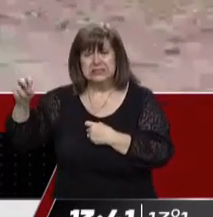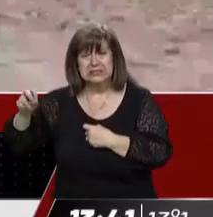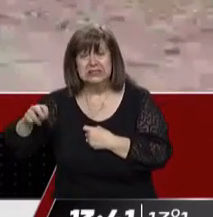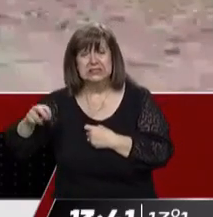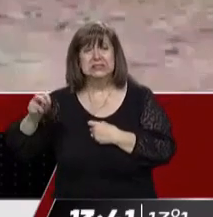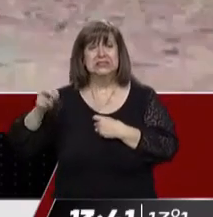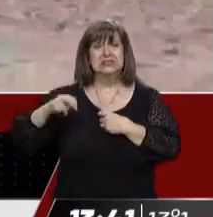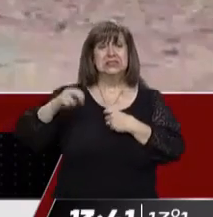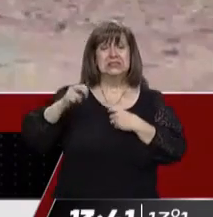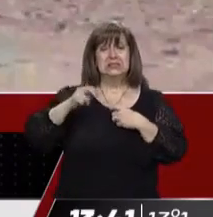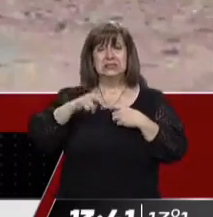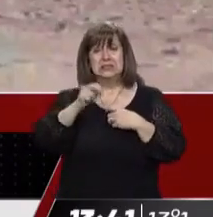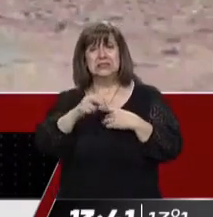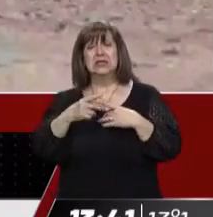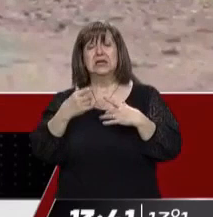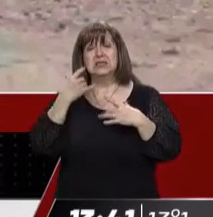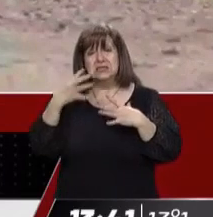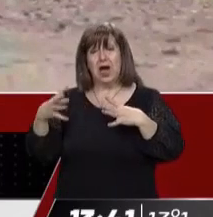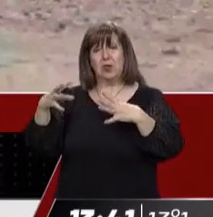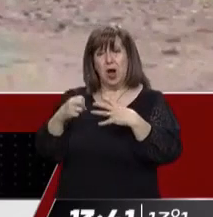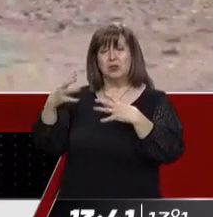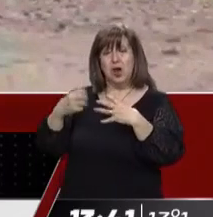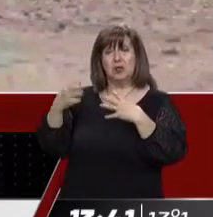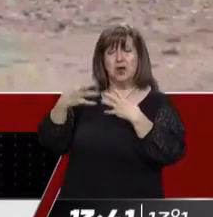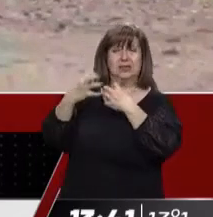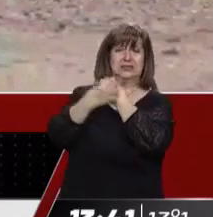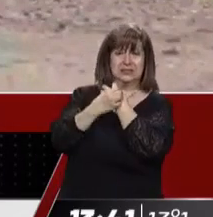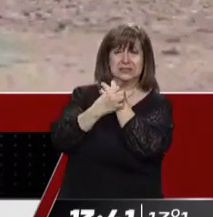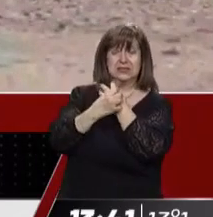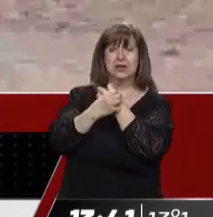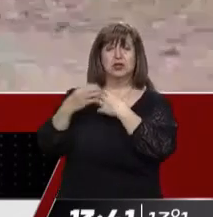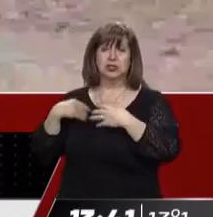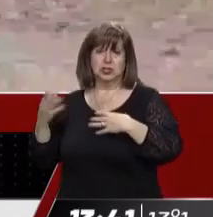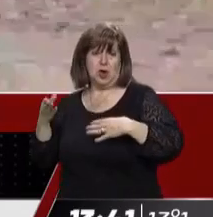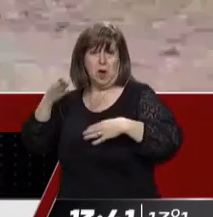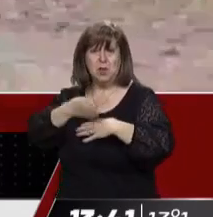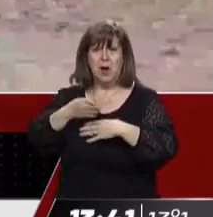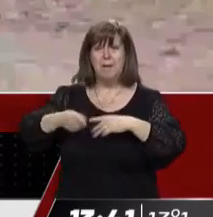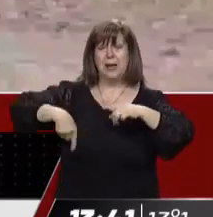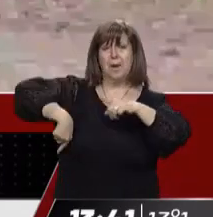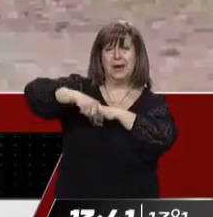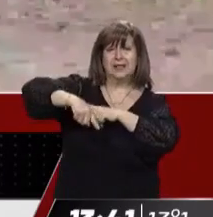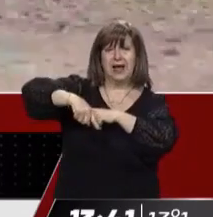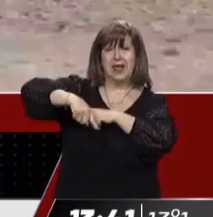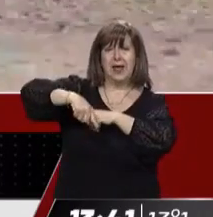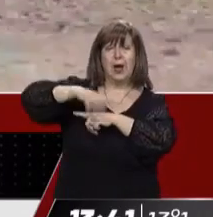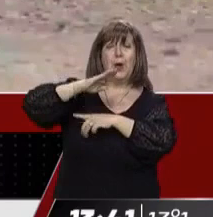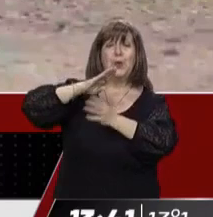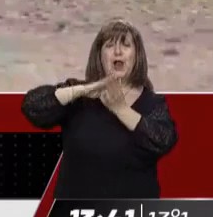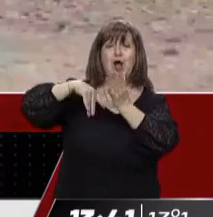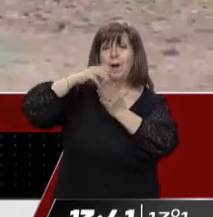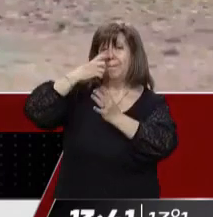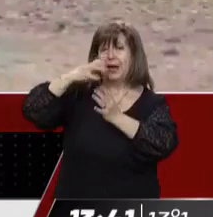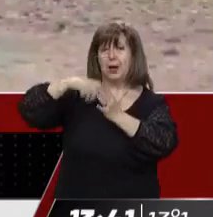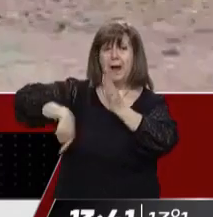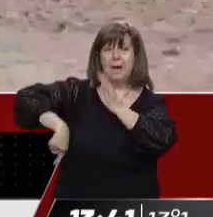Qué hiciste salí y cuando salí y la estaban atacando el perro blanco a ella ahí yo me meto y cuando le pego una patada al perro blanco me